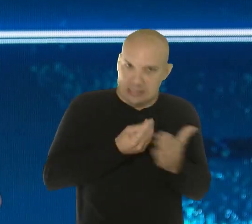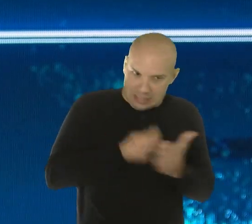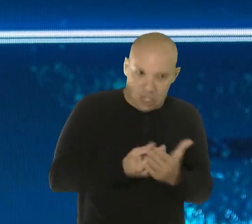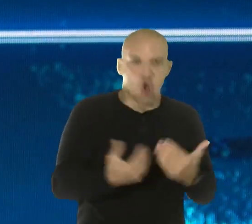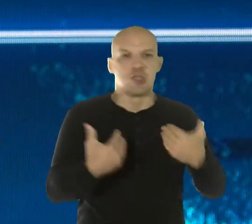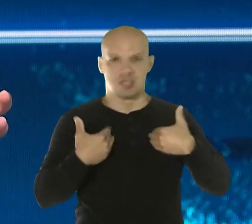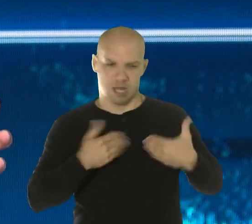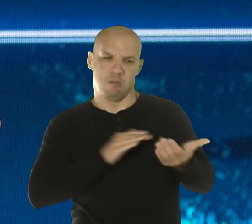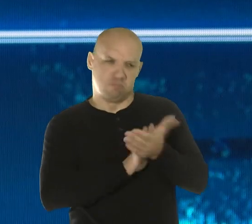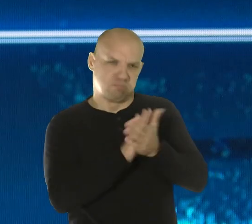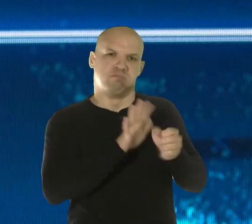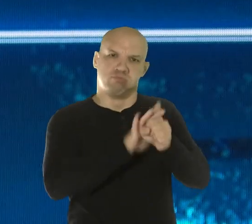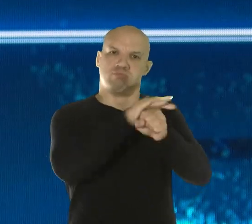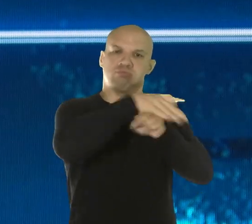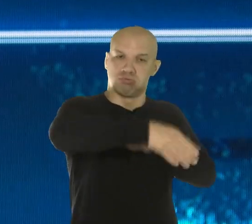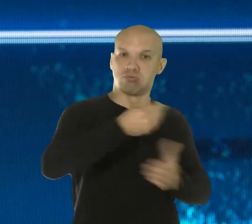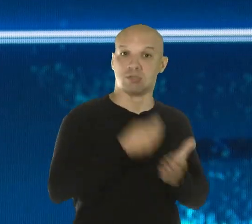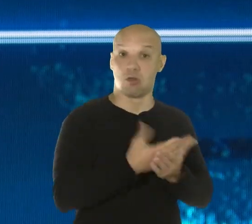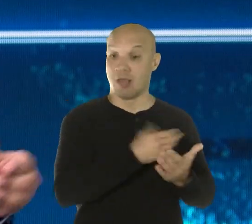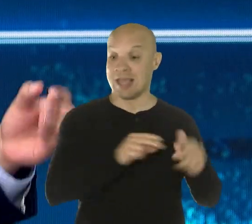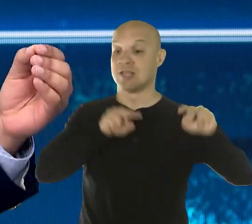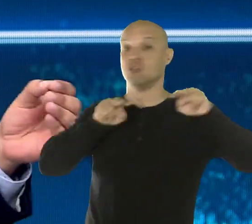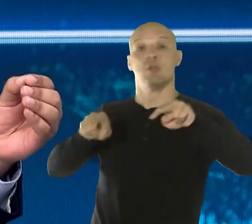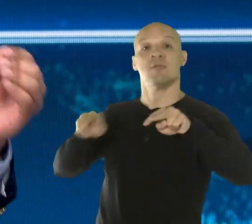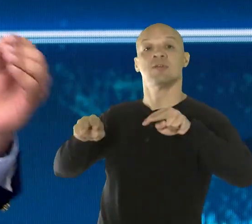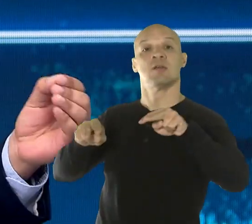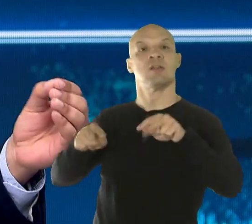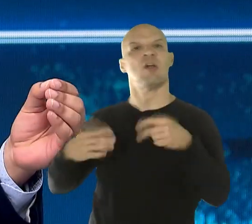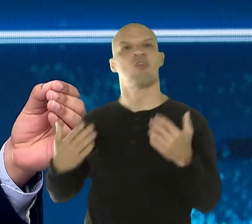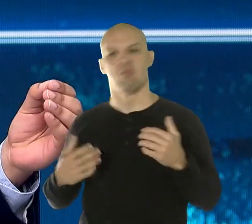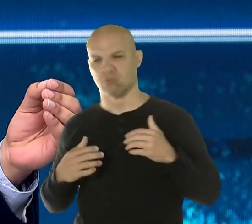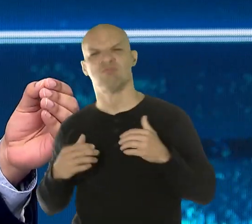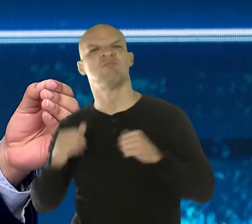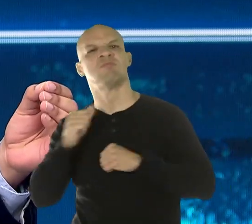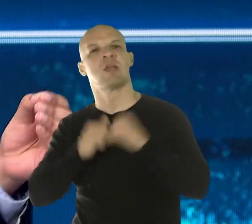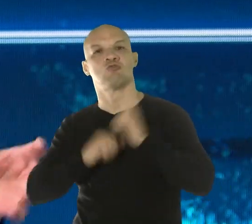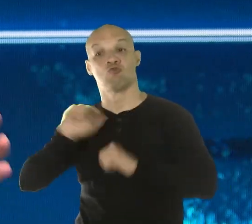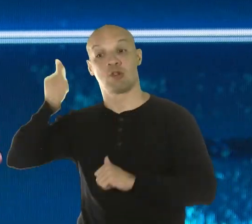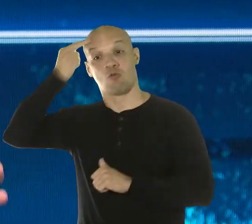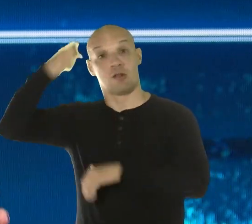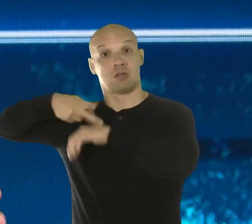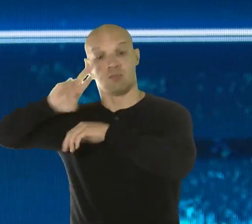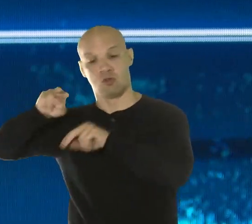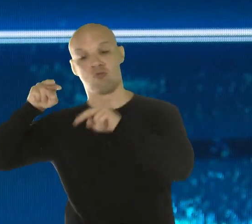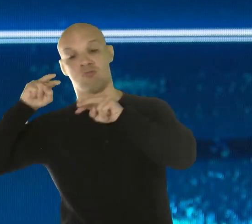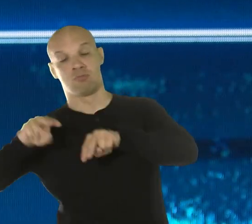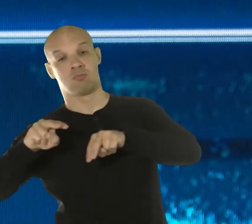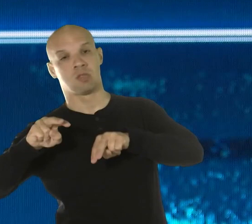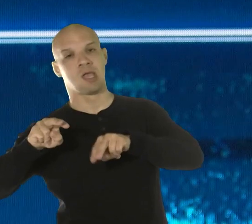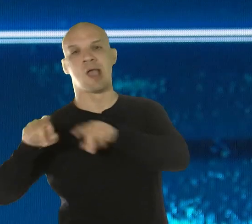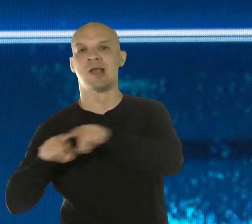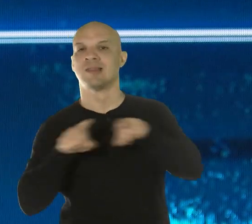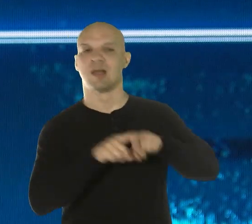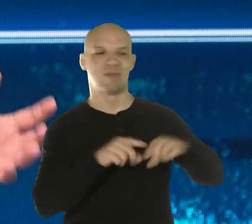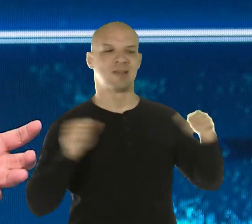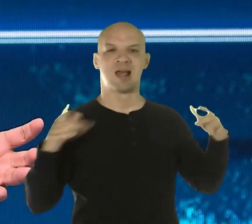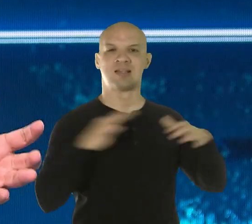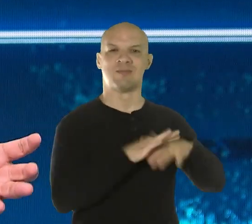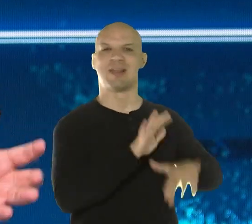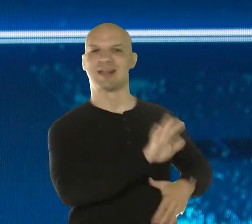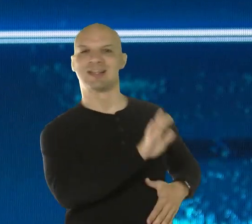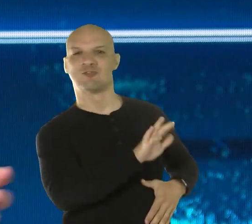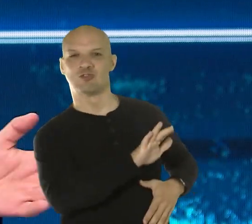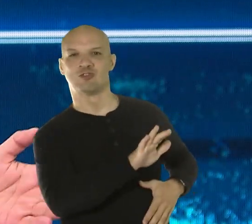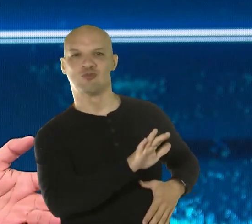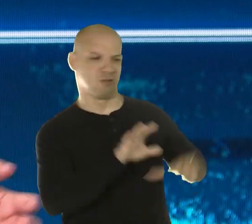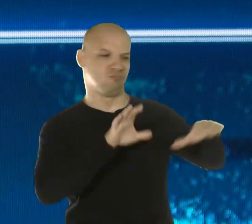capital y están supervisadas no solamente por estructuras institucionales del gobierno de Puerto Rico, sino también por las propias asambleas que están pendientes de